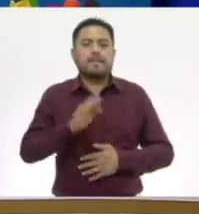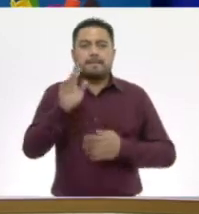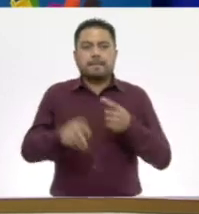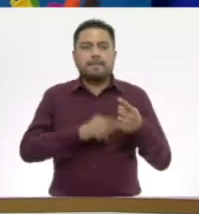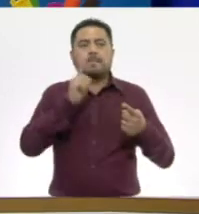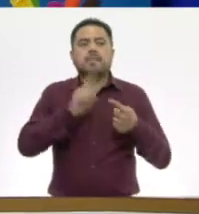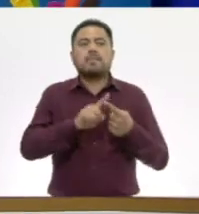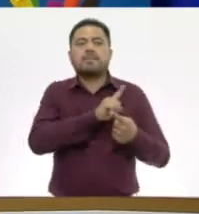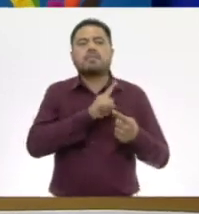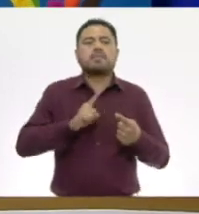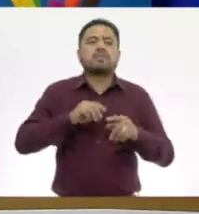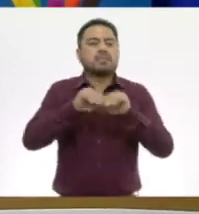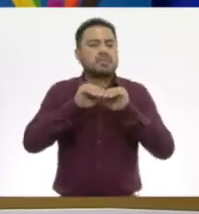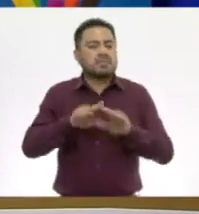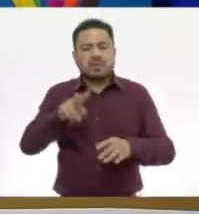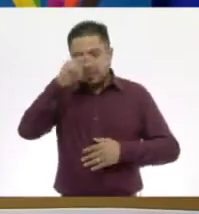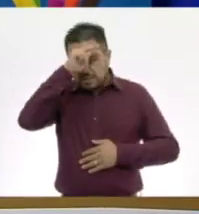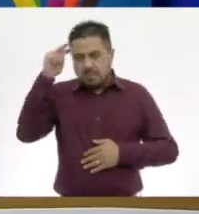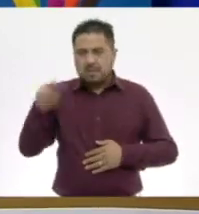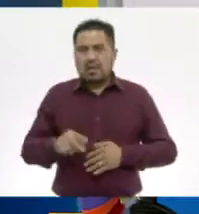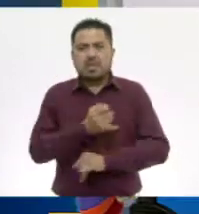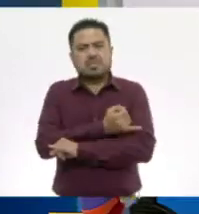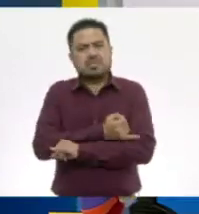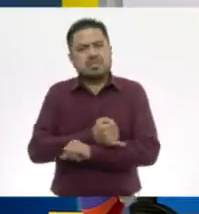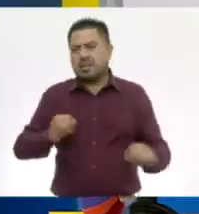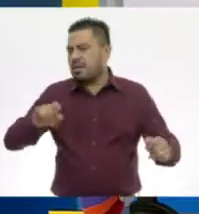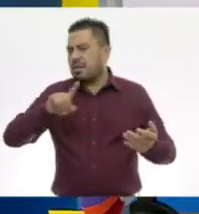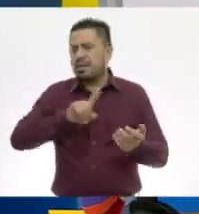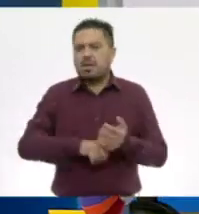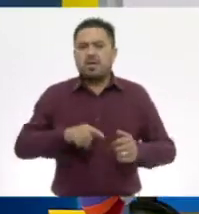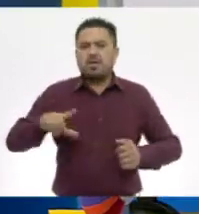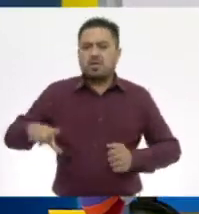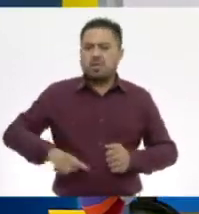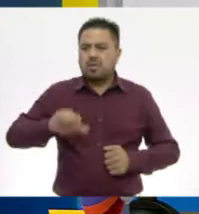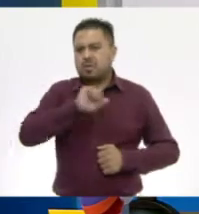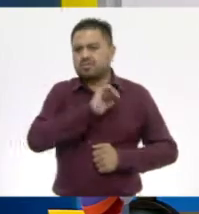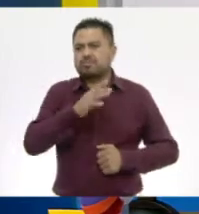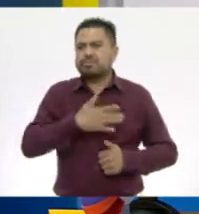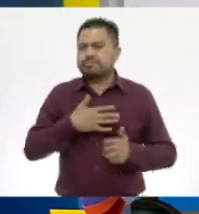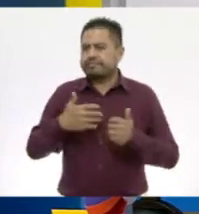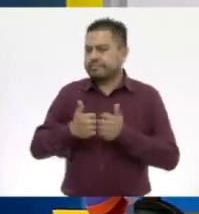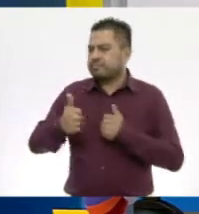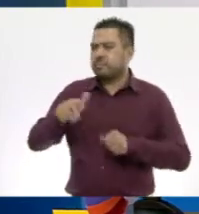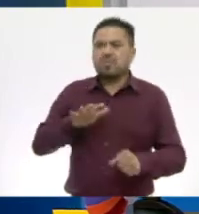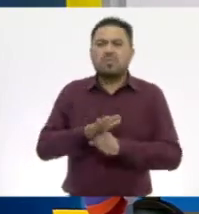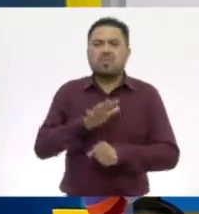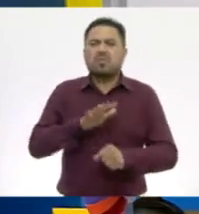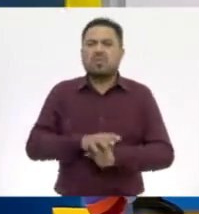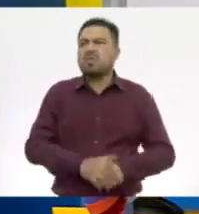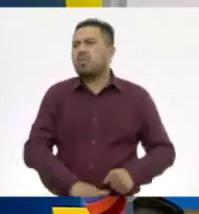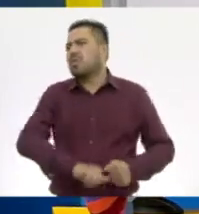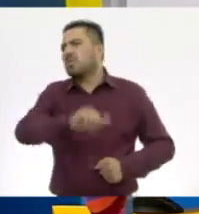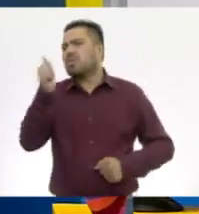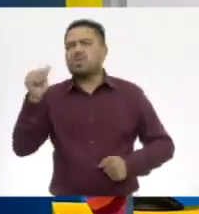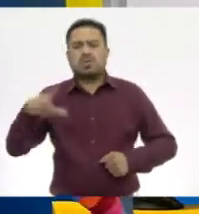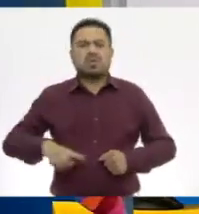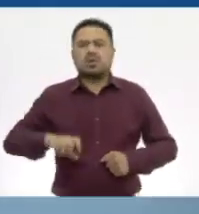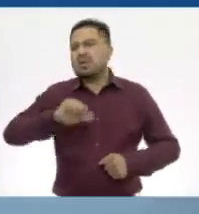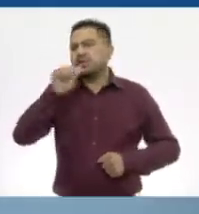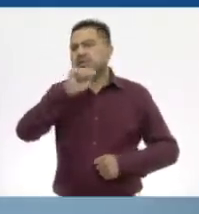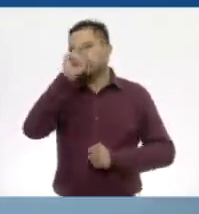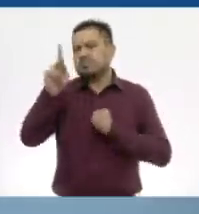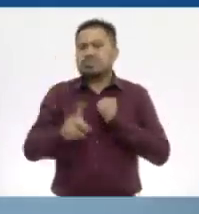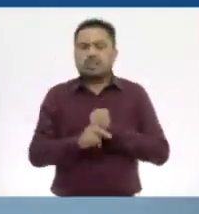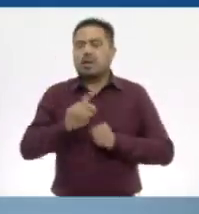Primero, se declaró que México era una nación independiente del gobierno español y de cualquier otro gobierno extranjero.